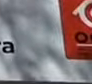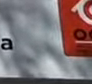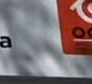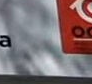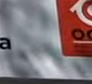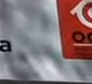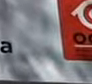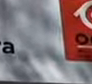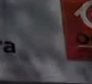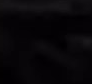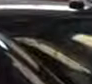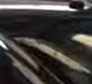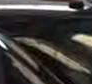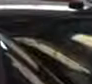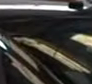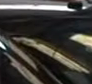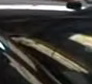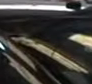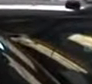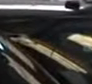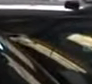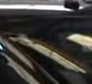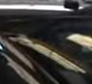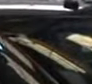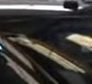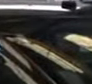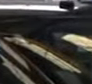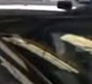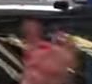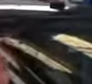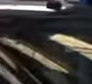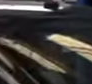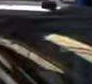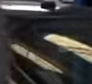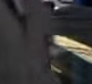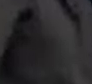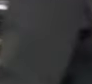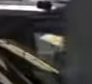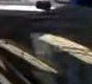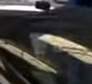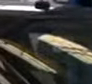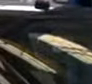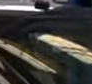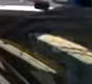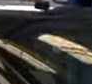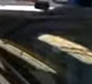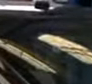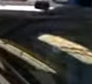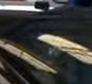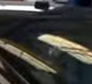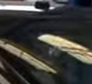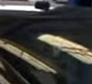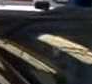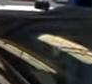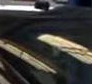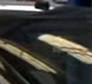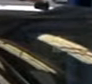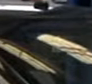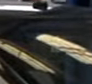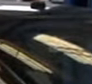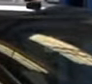Pretendemos es apoyar a la ciudadanía que desconoce el hecho de que precisamente al comprar o vender un